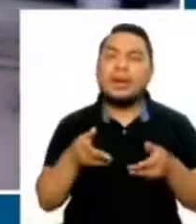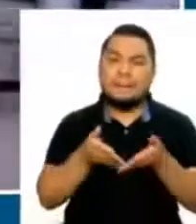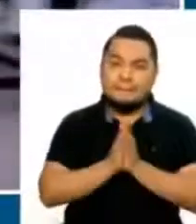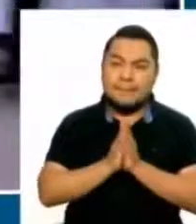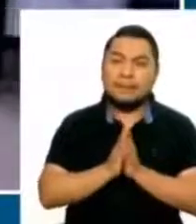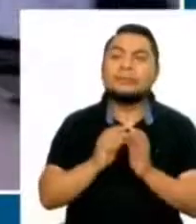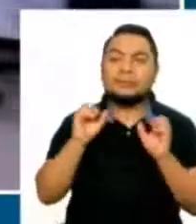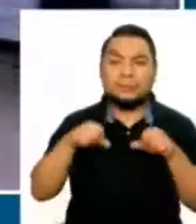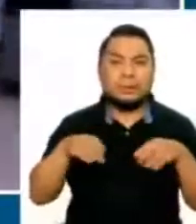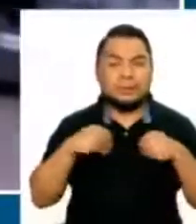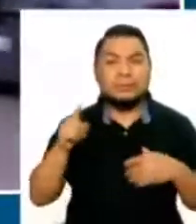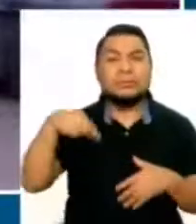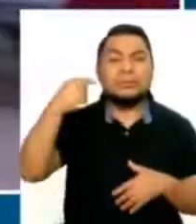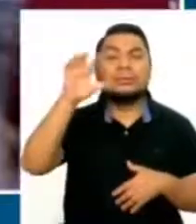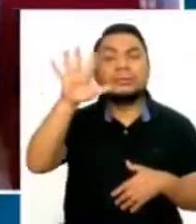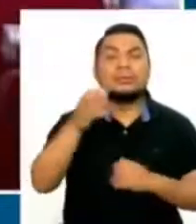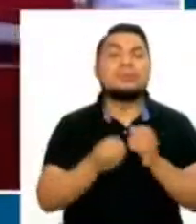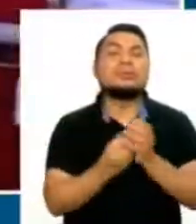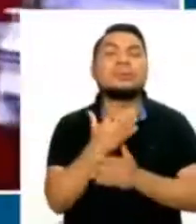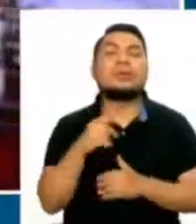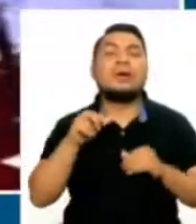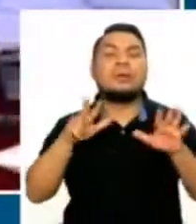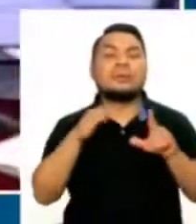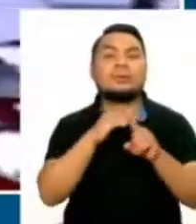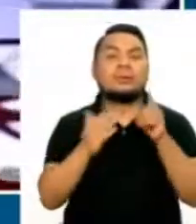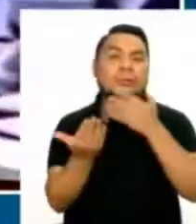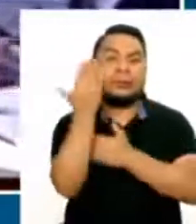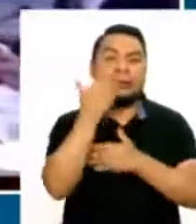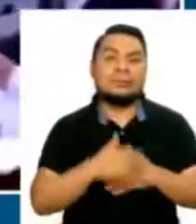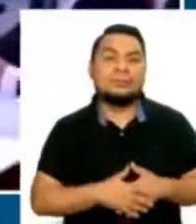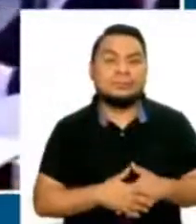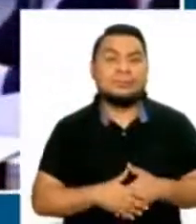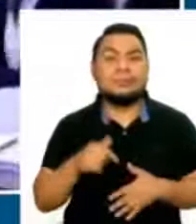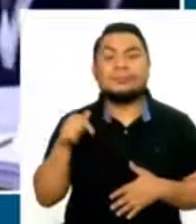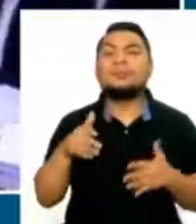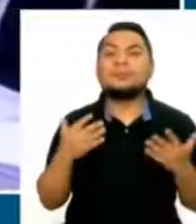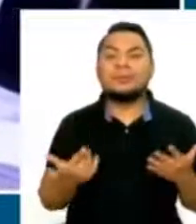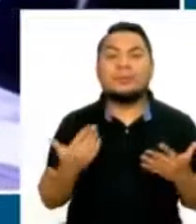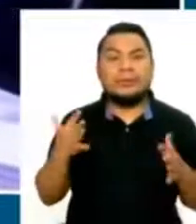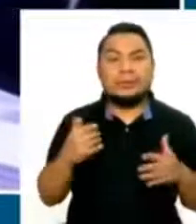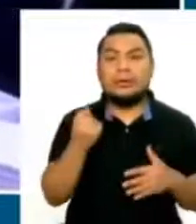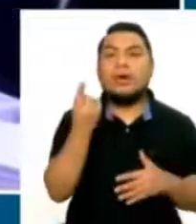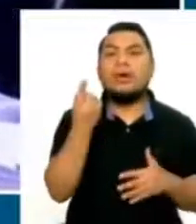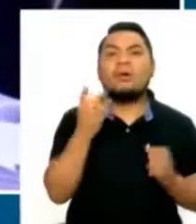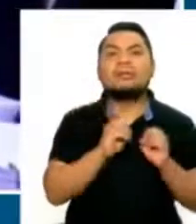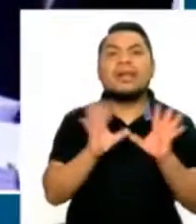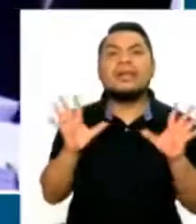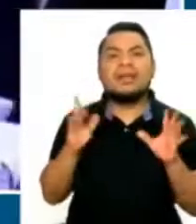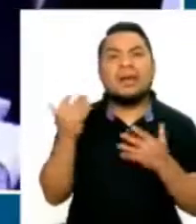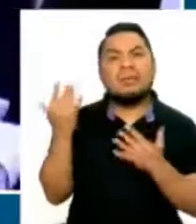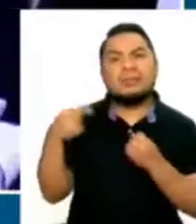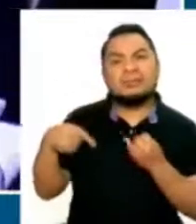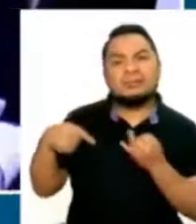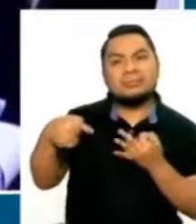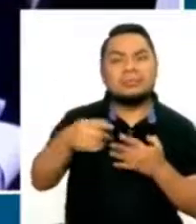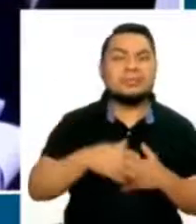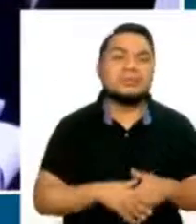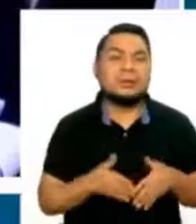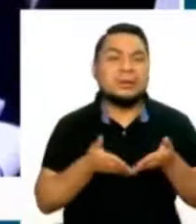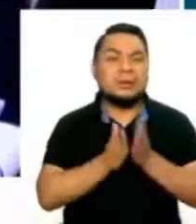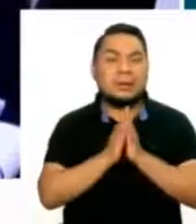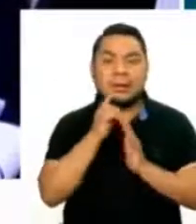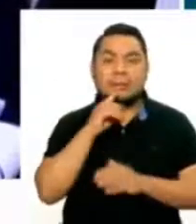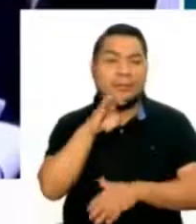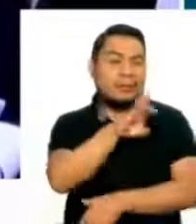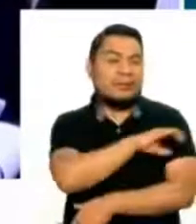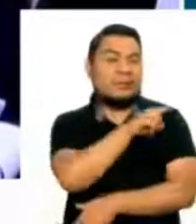audiencia se retomará el lunes 5 de septiembre a las 8:30 de la mañana, es decir, dentro de 11 días. A pedido del